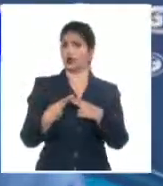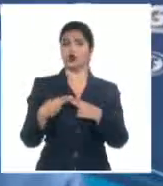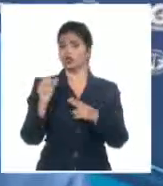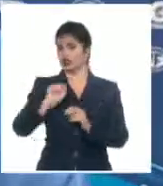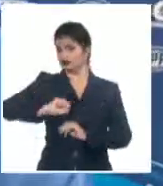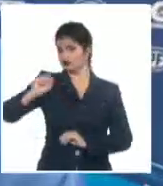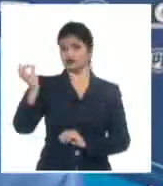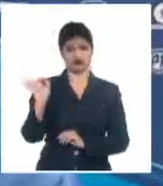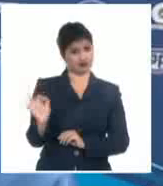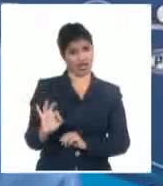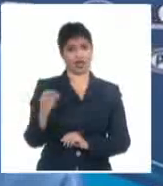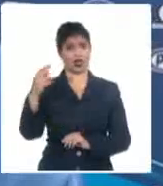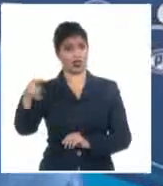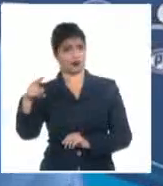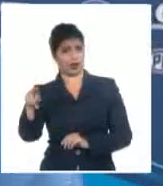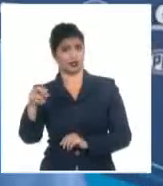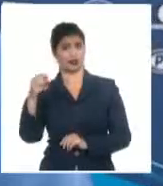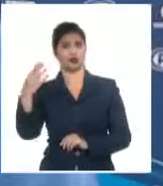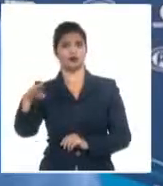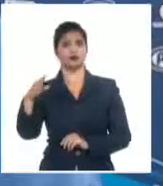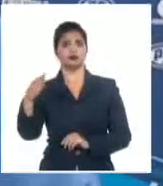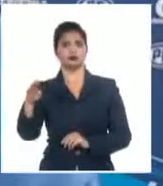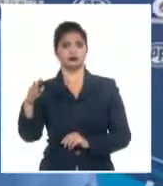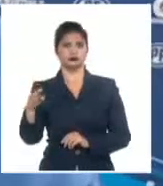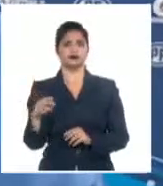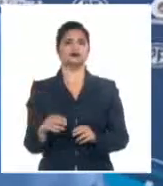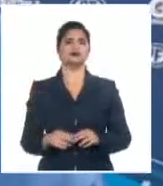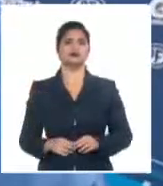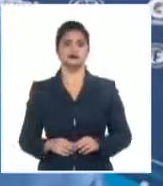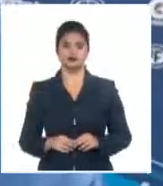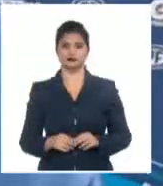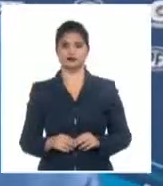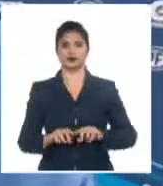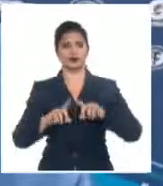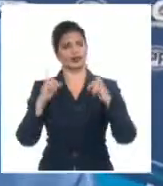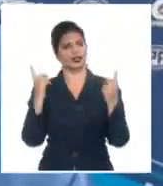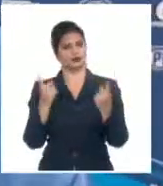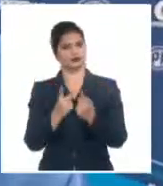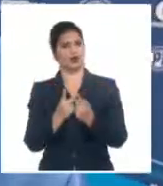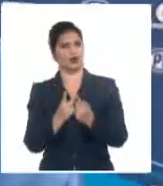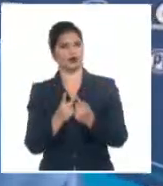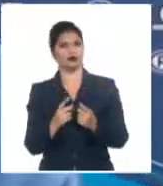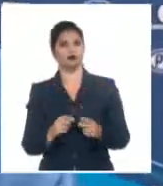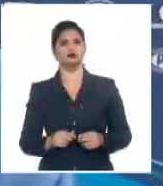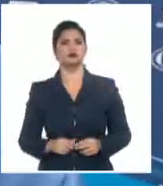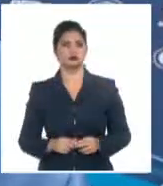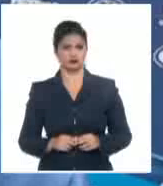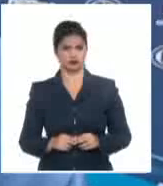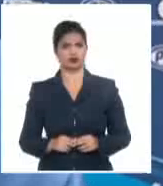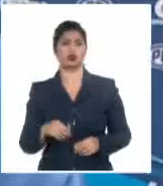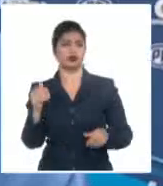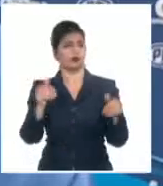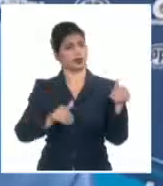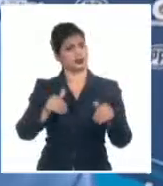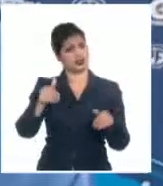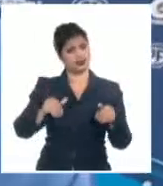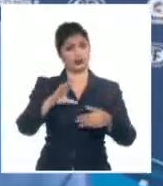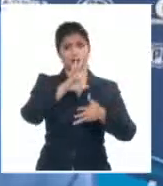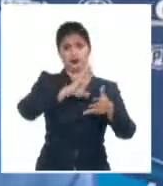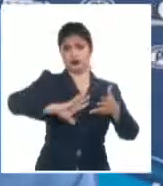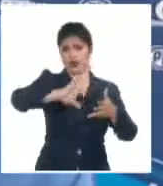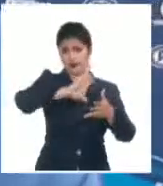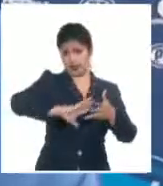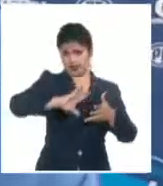bronce por encima de 30 metros. Estuvimos todos los contrincantes, todos los participantes del área de mejor